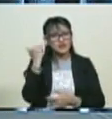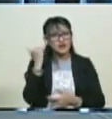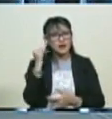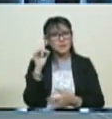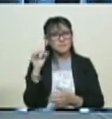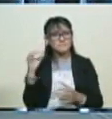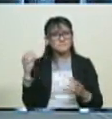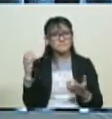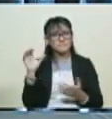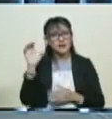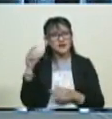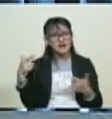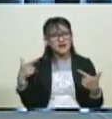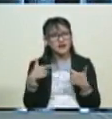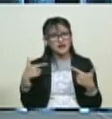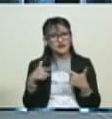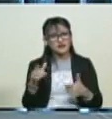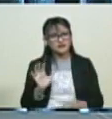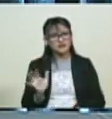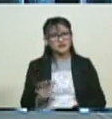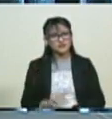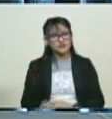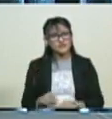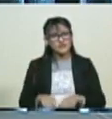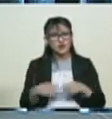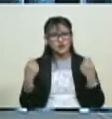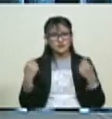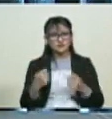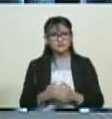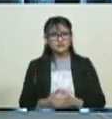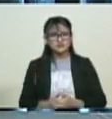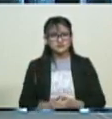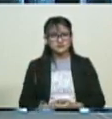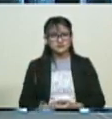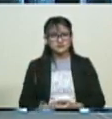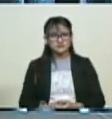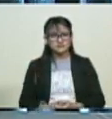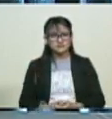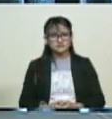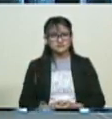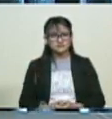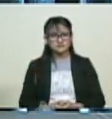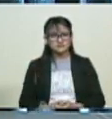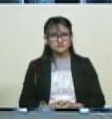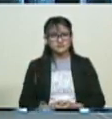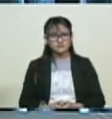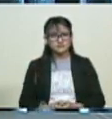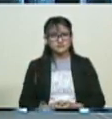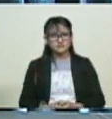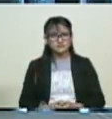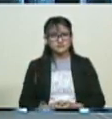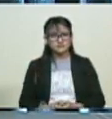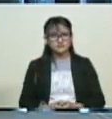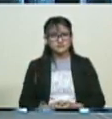guerra de violencia de harapientos de mendigos